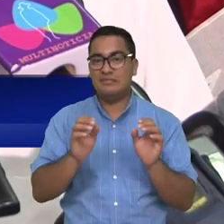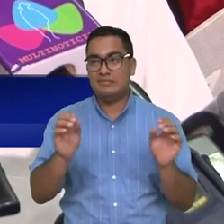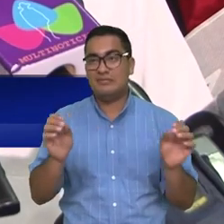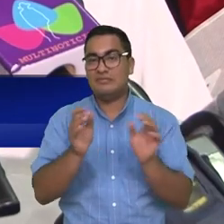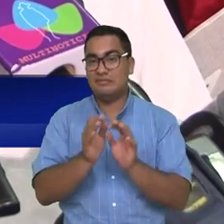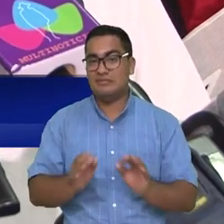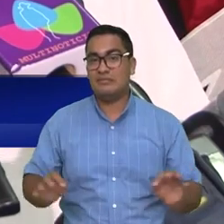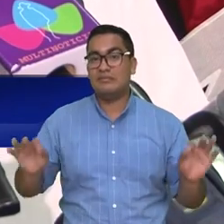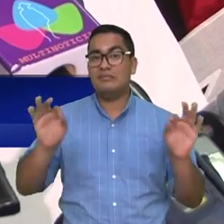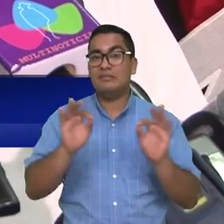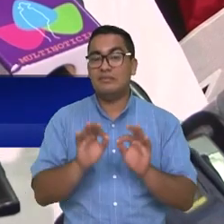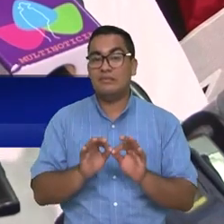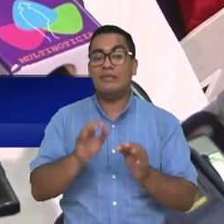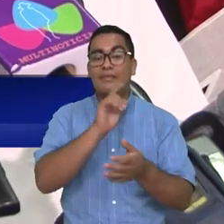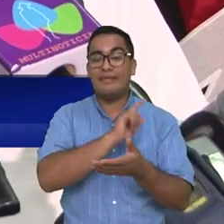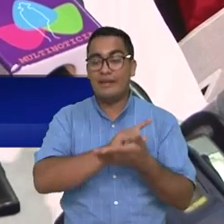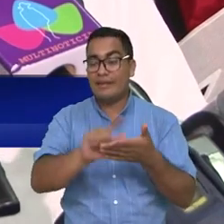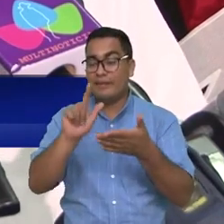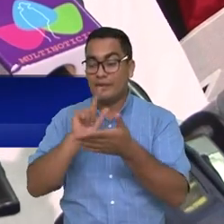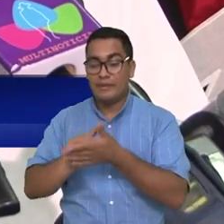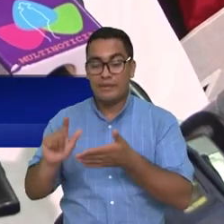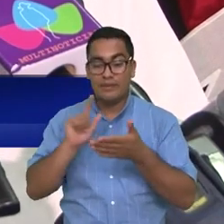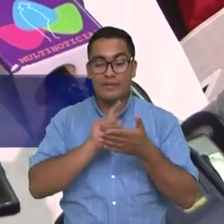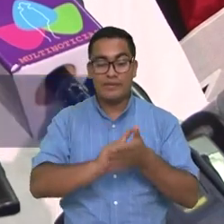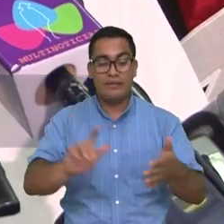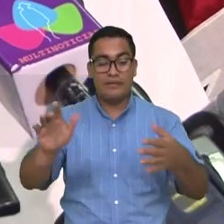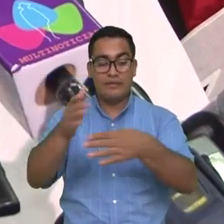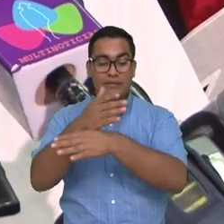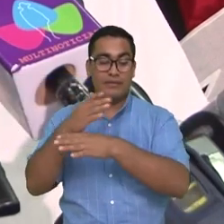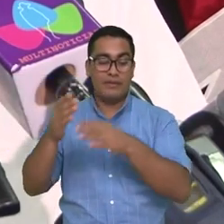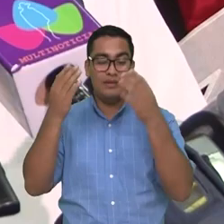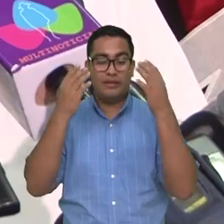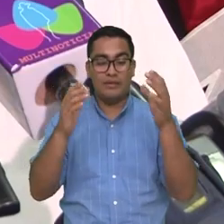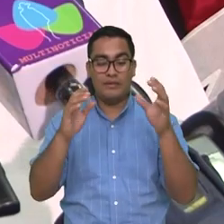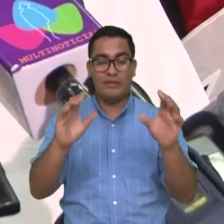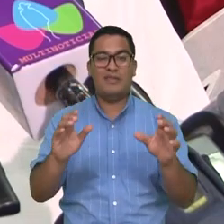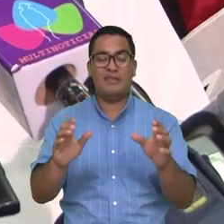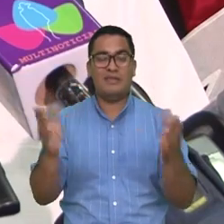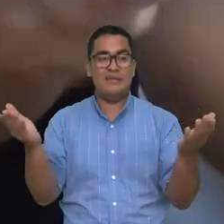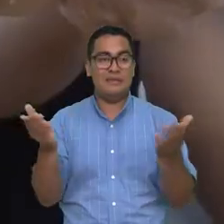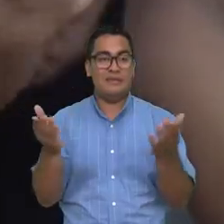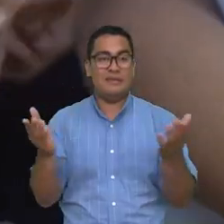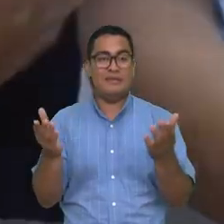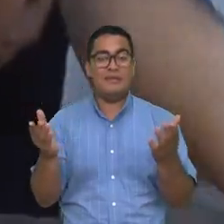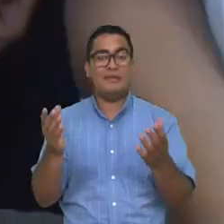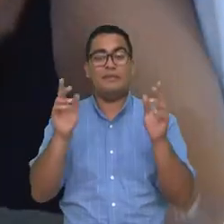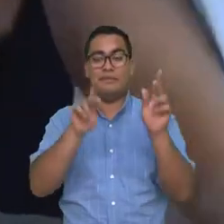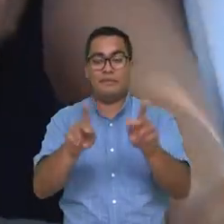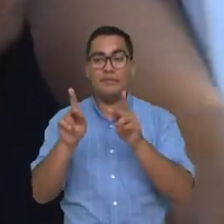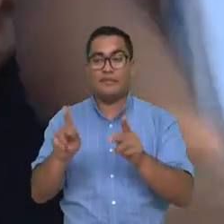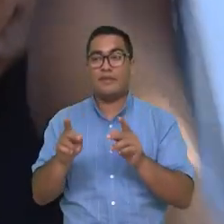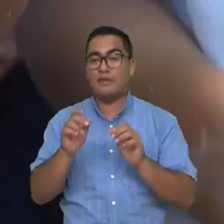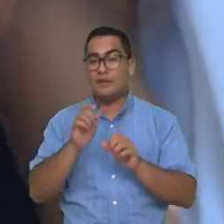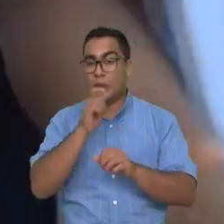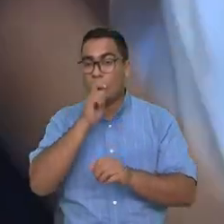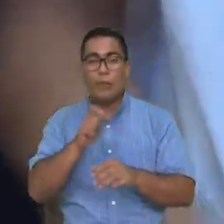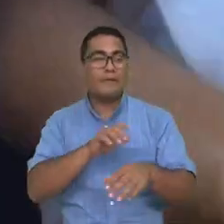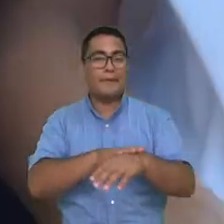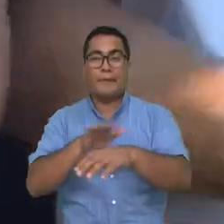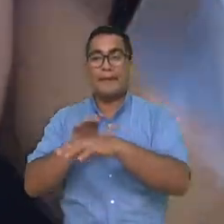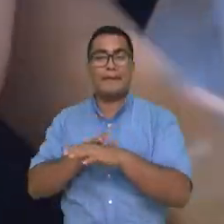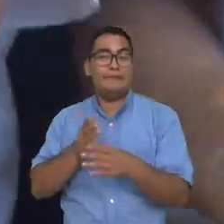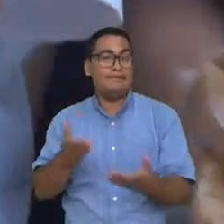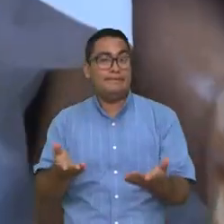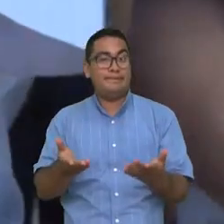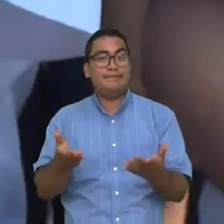estar limpiando los objetos, la superficie de objetos que tocamos frecuentemente. Y lo otro